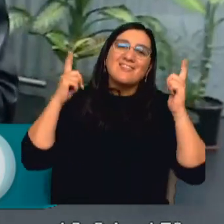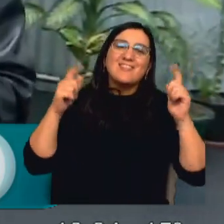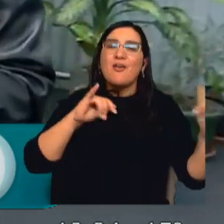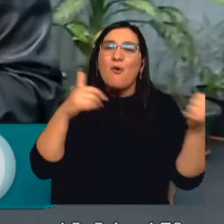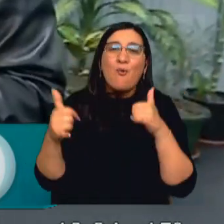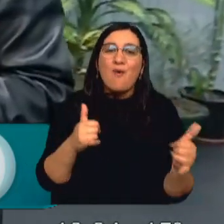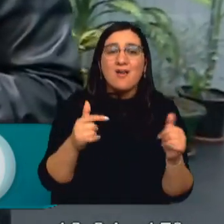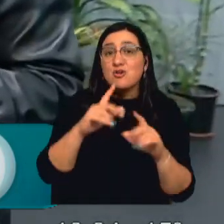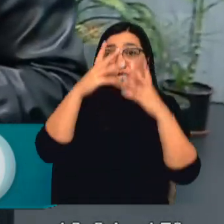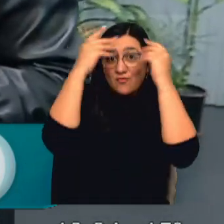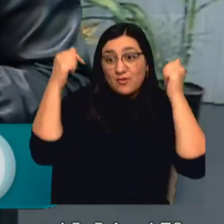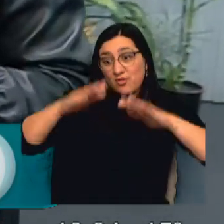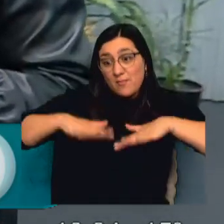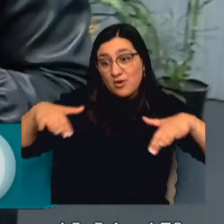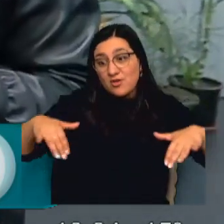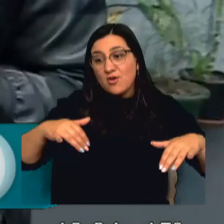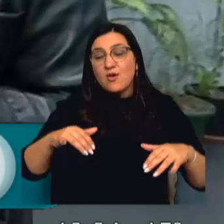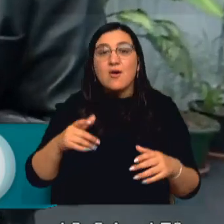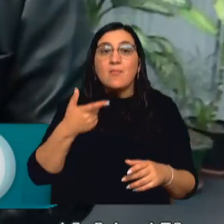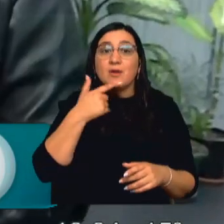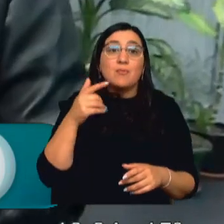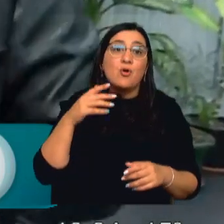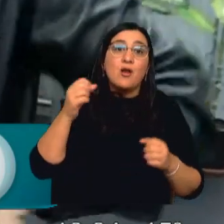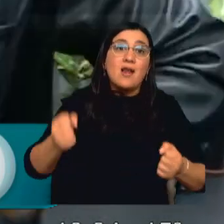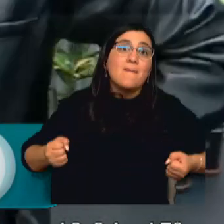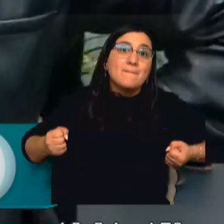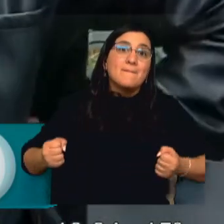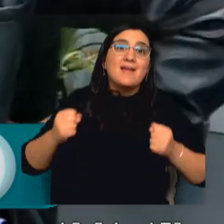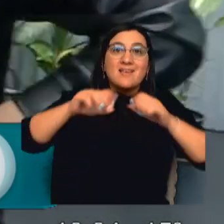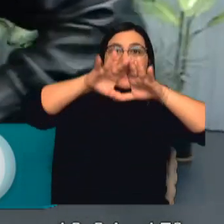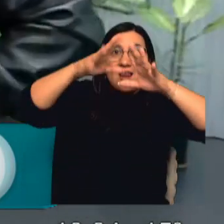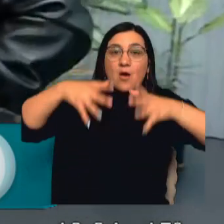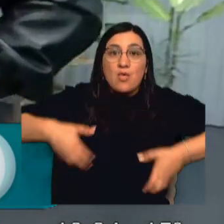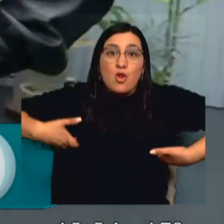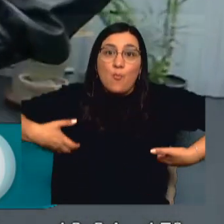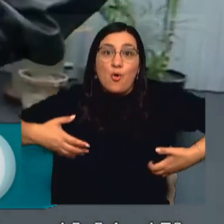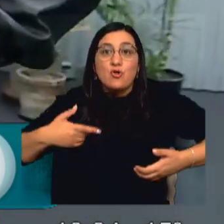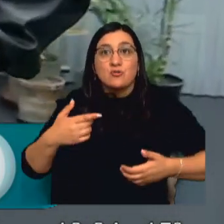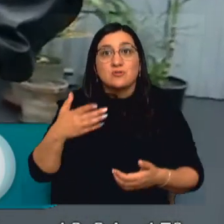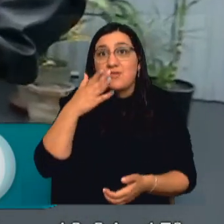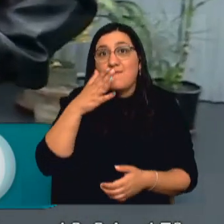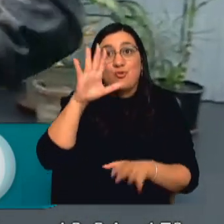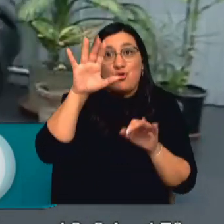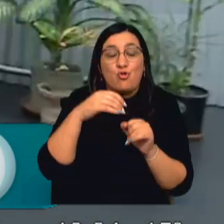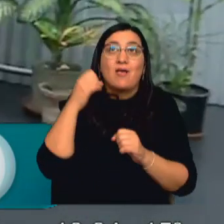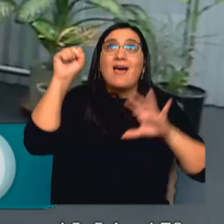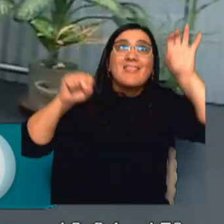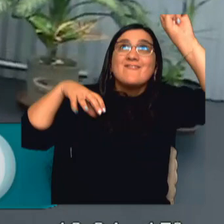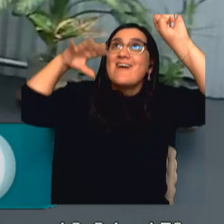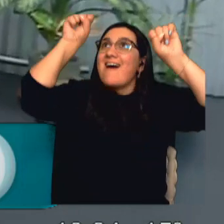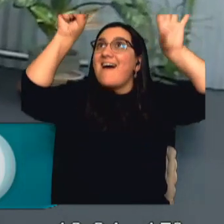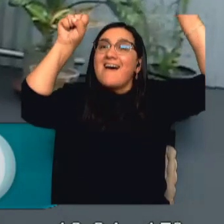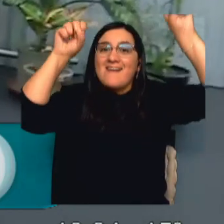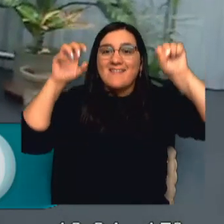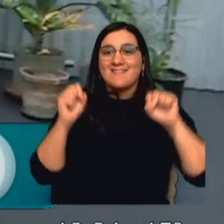poquito. No nos olviden que cuando éramos niños, la jaula de los monos íbamos todos. Es verdad. A colgarnos. Yo era media sedentaria igual de niña. Te... No, para sorpresa de nadie,